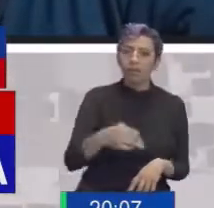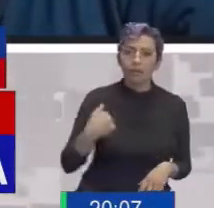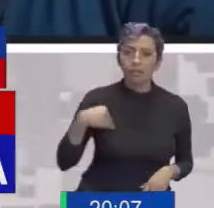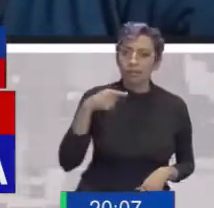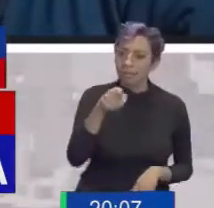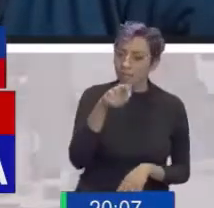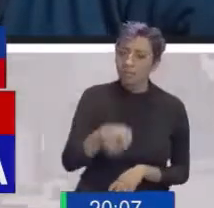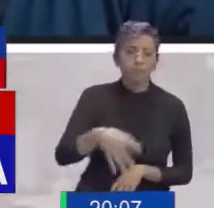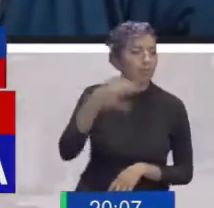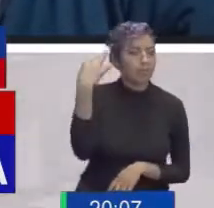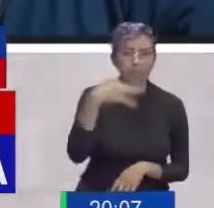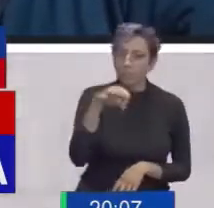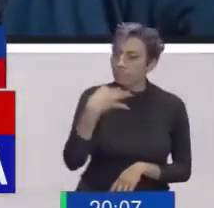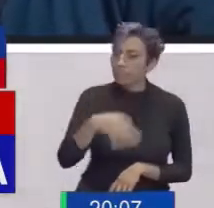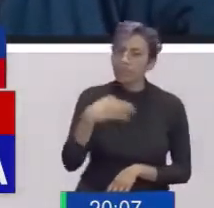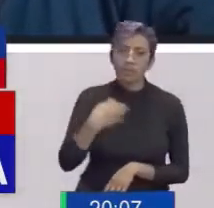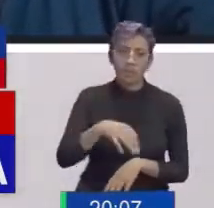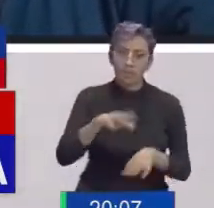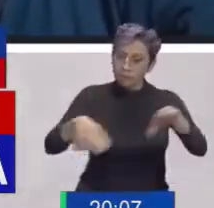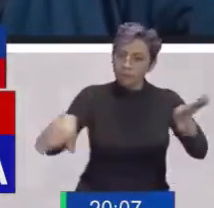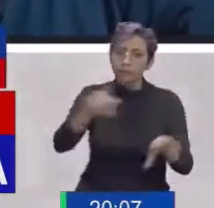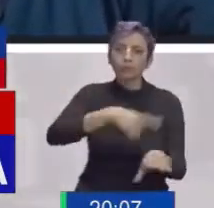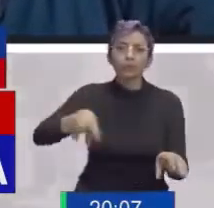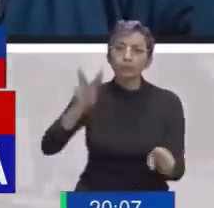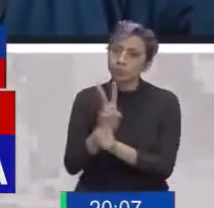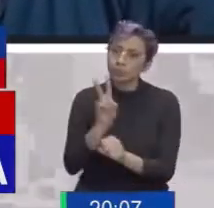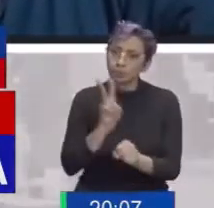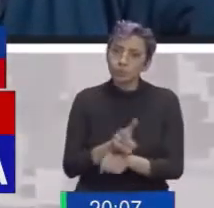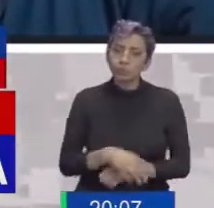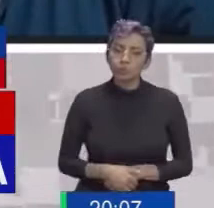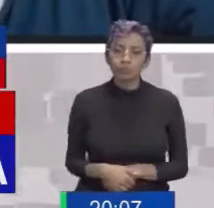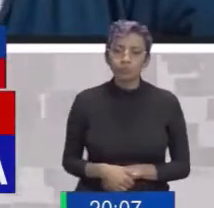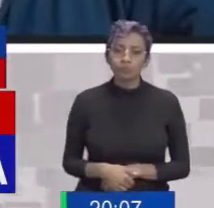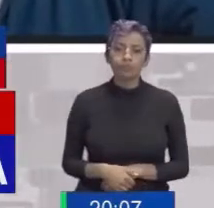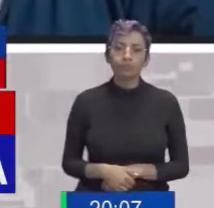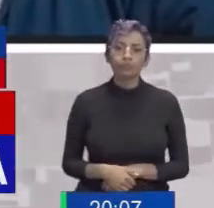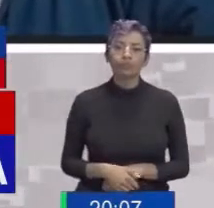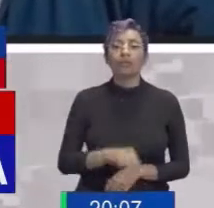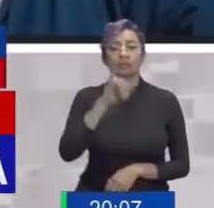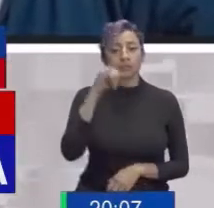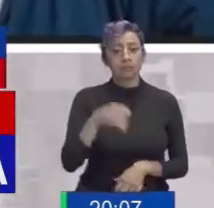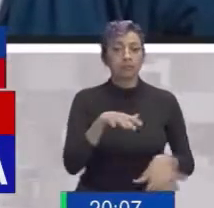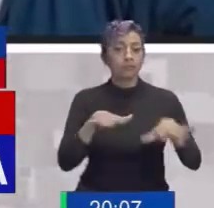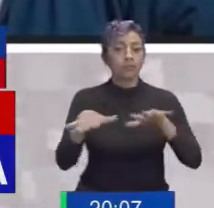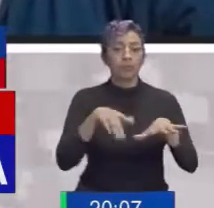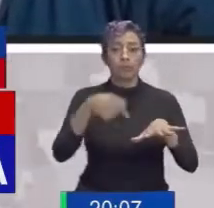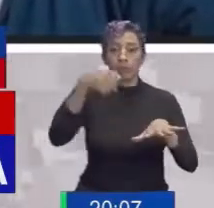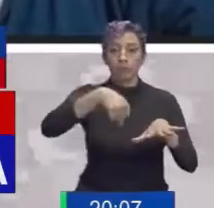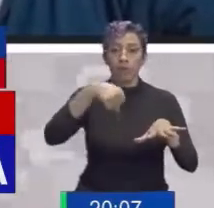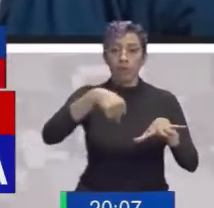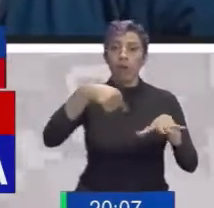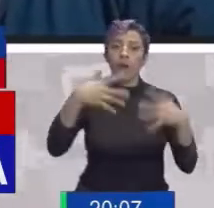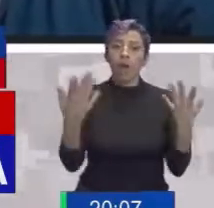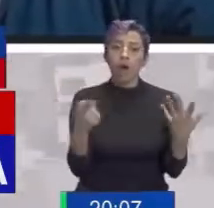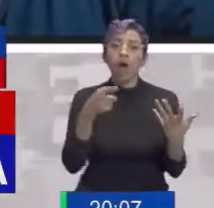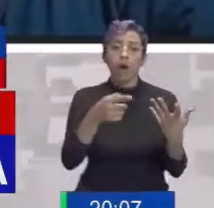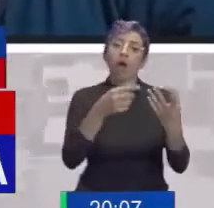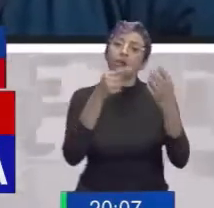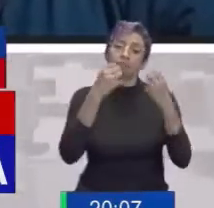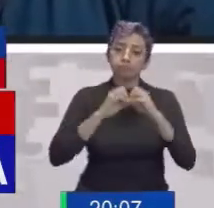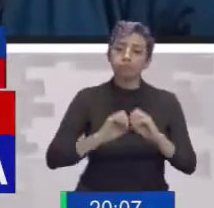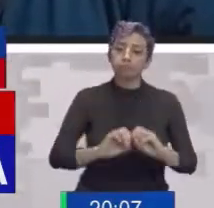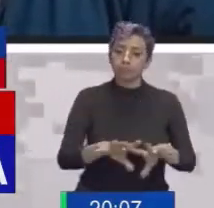Argentina. Bueno, inicialmente hay varios proyectos en distintas provincias, pero esta ley en